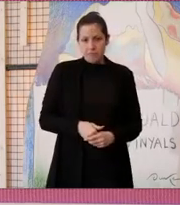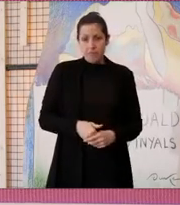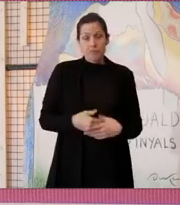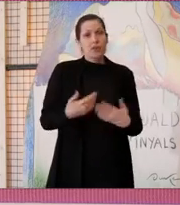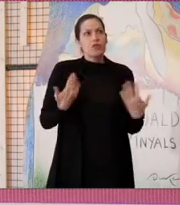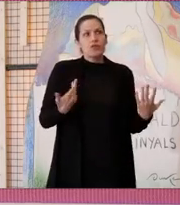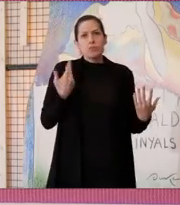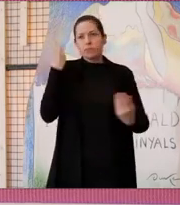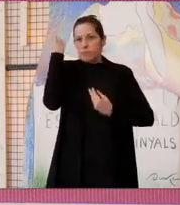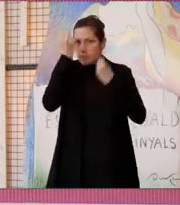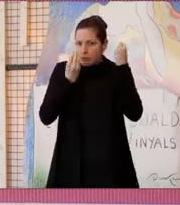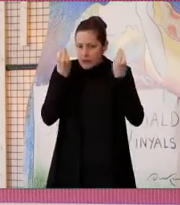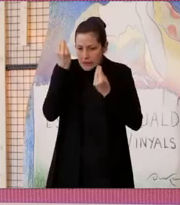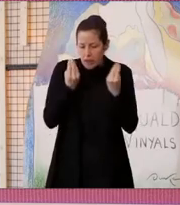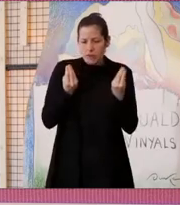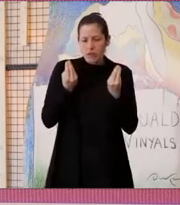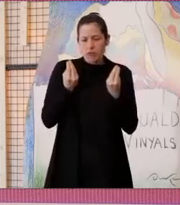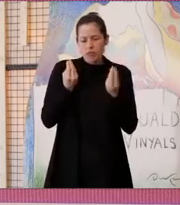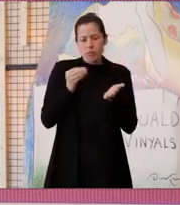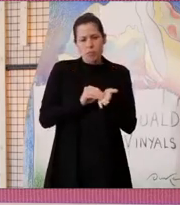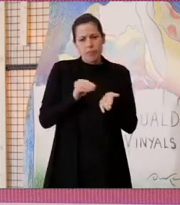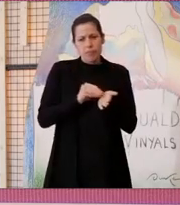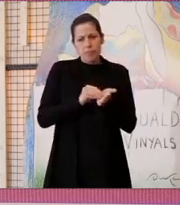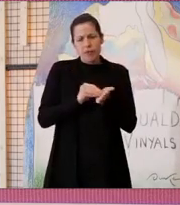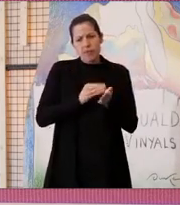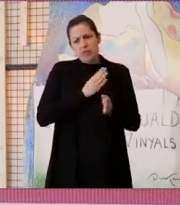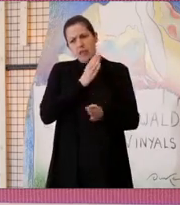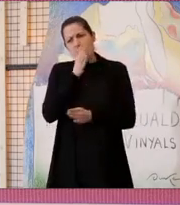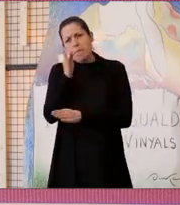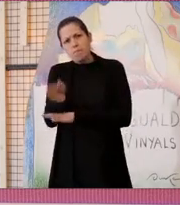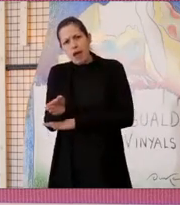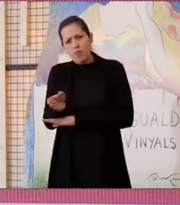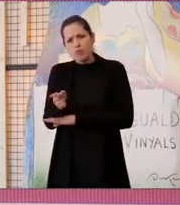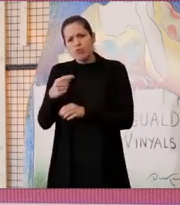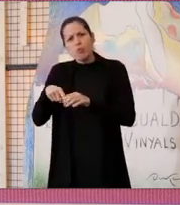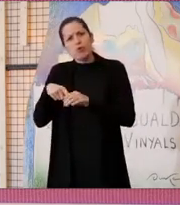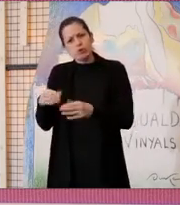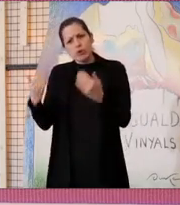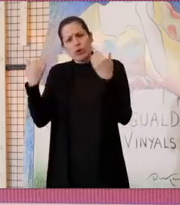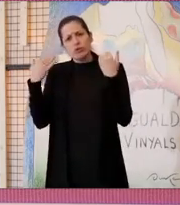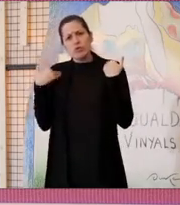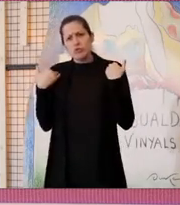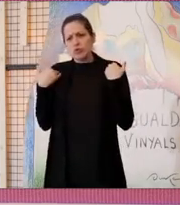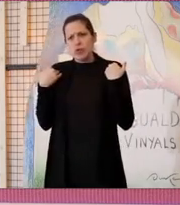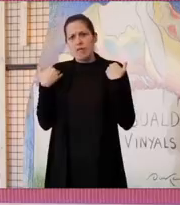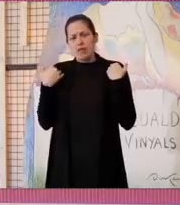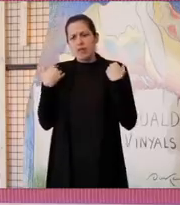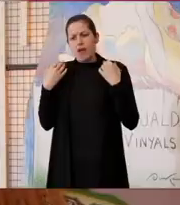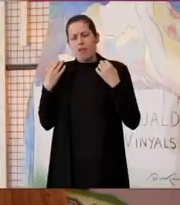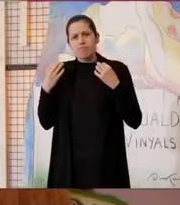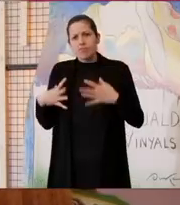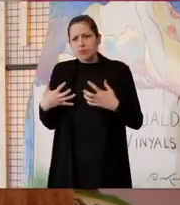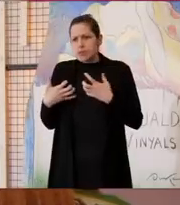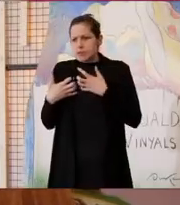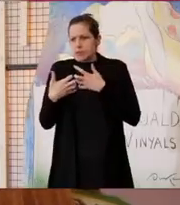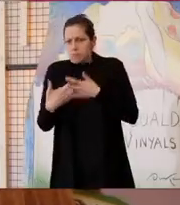dejarnos la vida Cuando accedemos a puestos de responsabilidad claro la reflexión como dice Carmela es que hay que